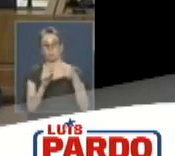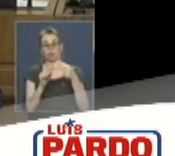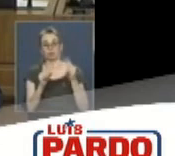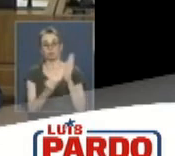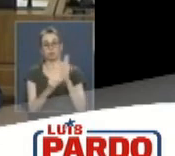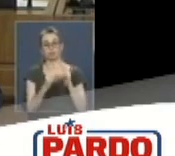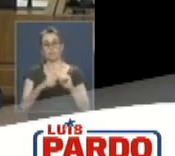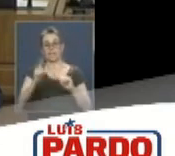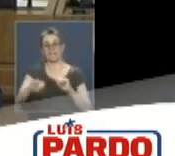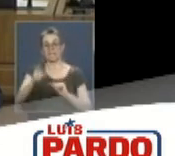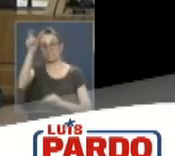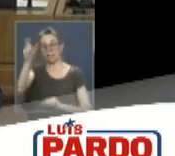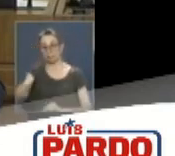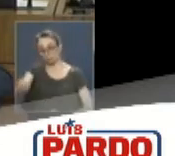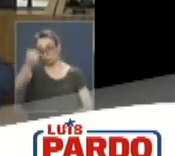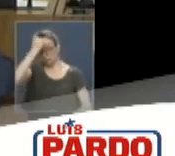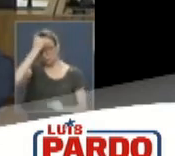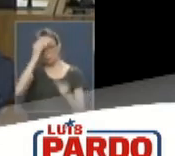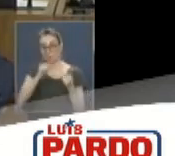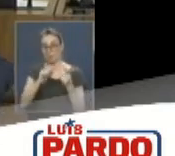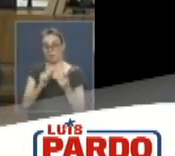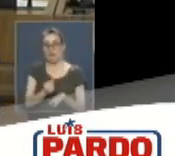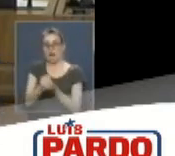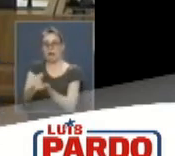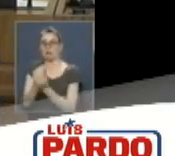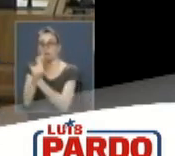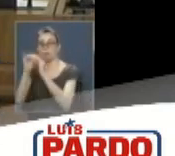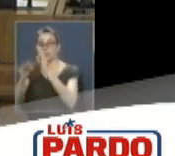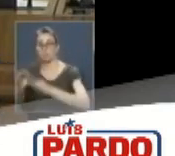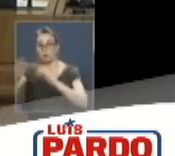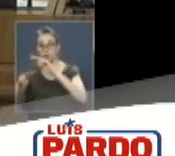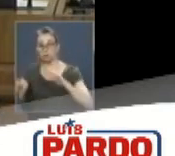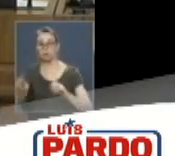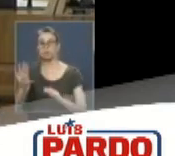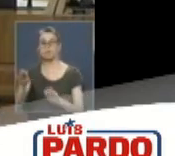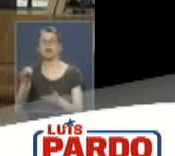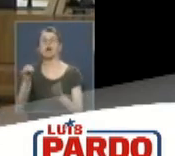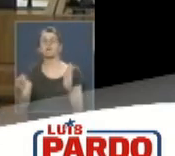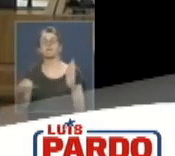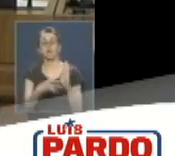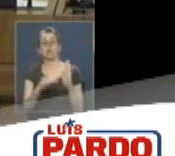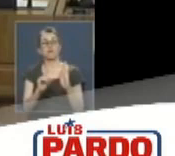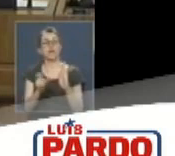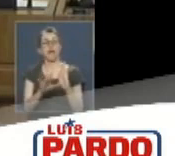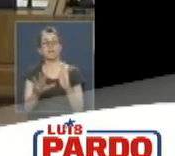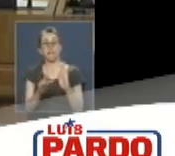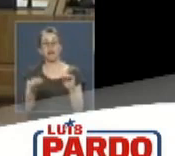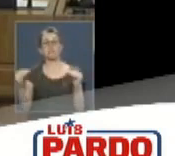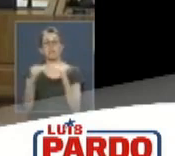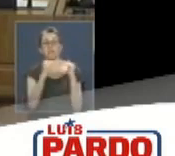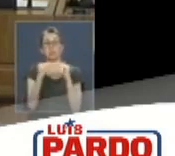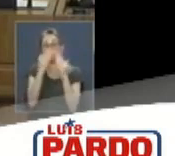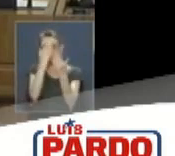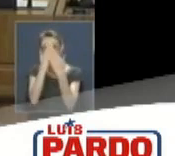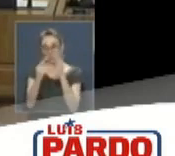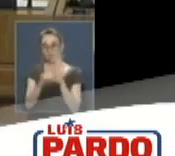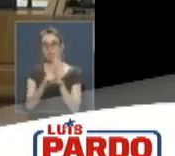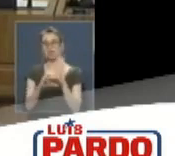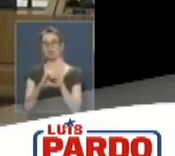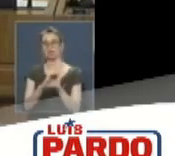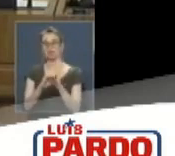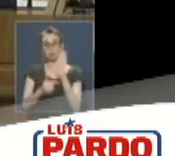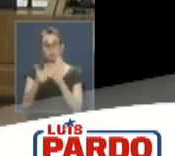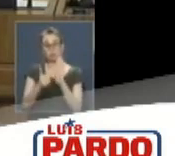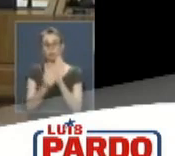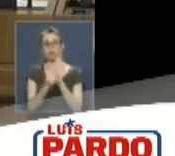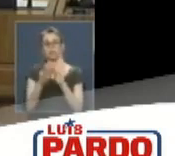exigencias, arrepentimiento y colaboración, hago reserva de constitucionalidad por vulnerar gravemente el principio de igualdad ante la ley consagrado en el